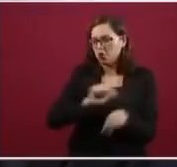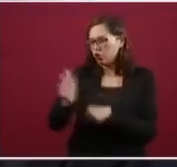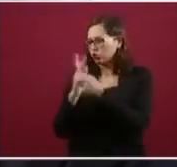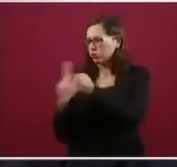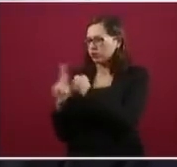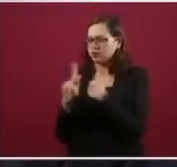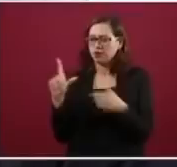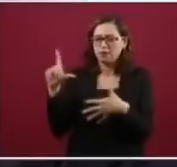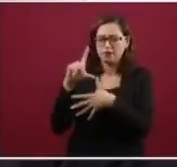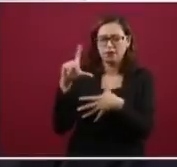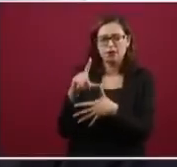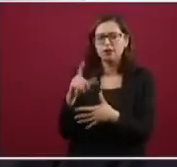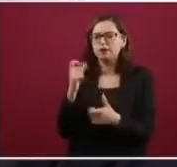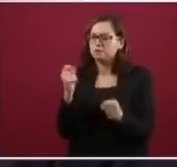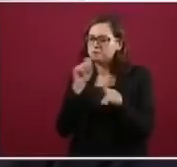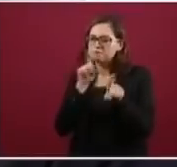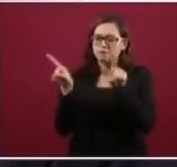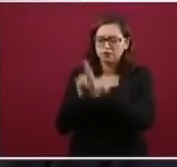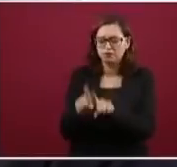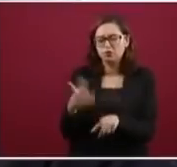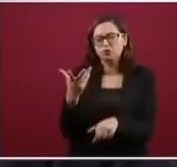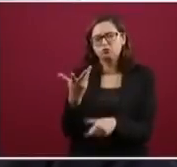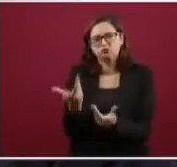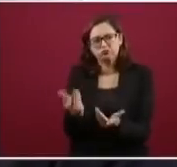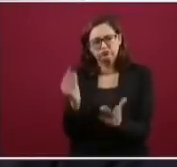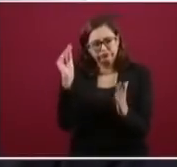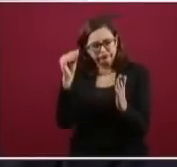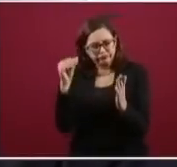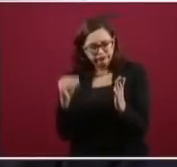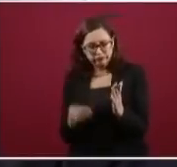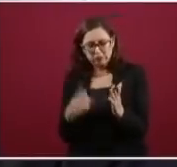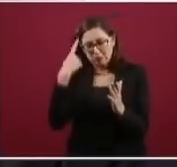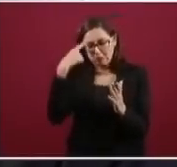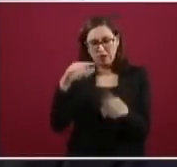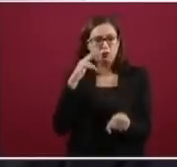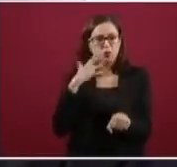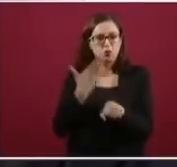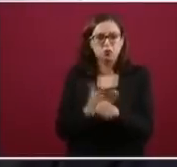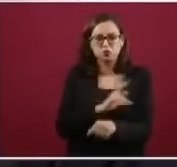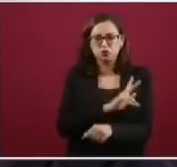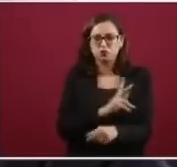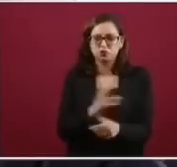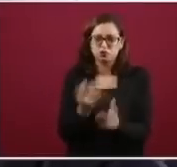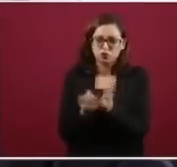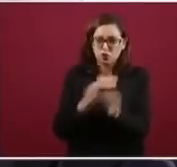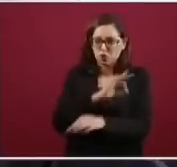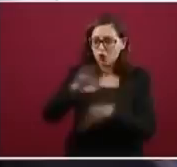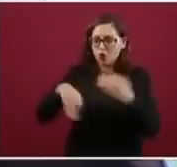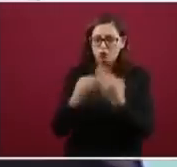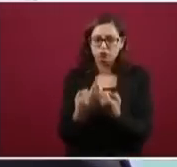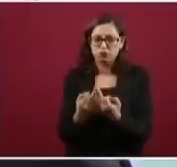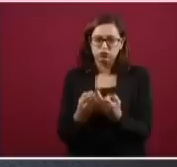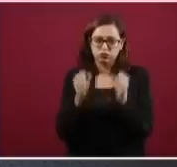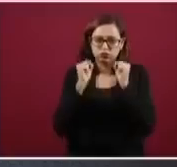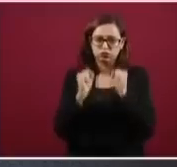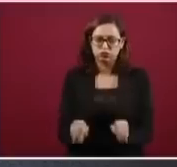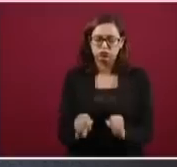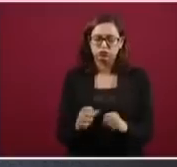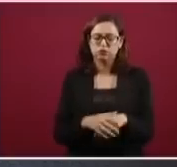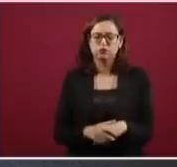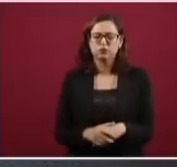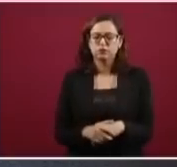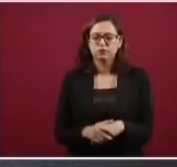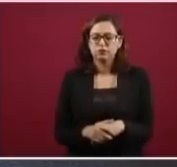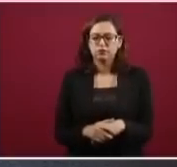un marco de aprobación y de diseño que permite garantizar la responsabilidad fiscal fiscal la parte más importante